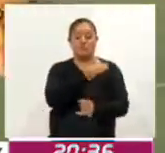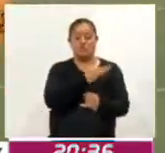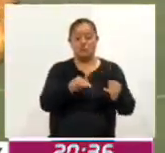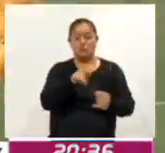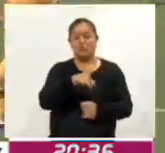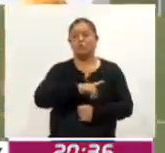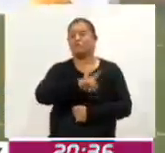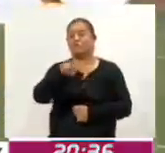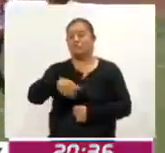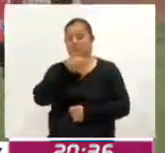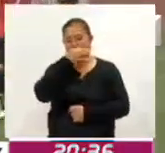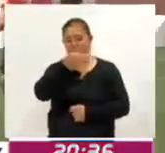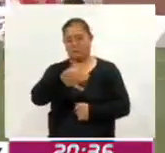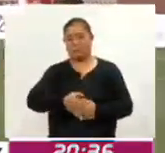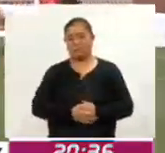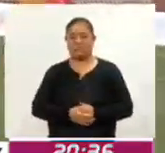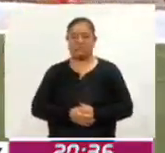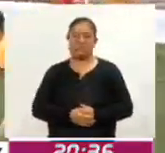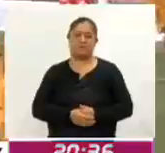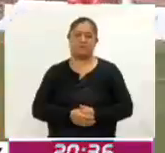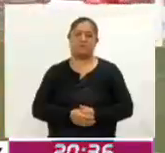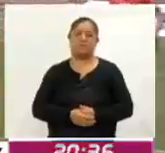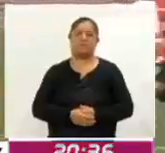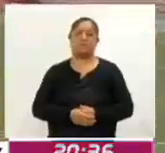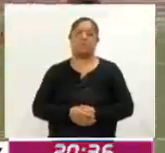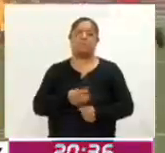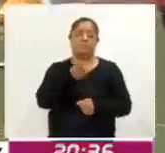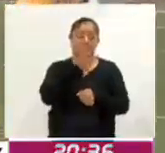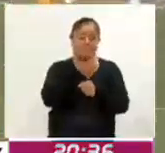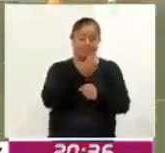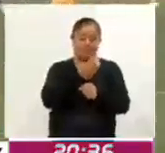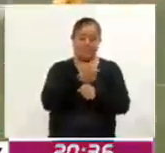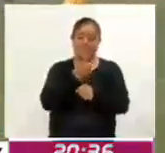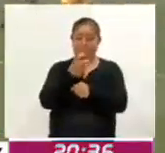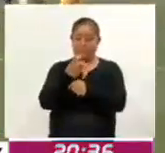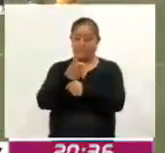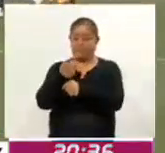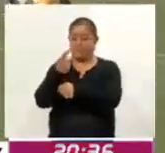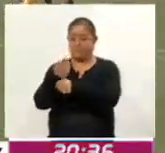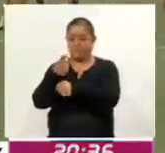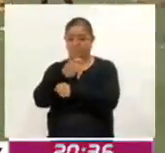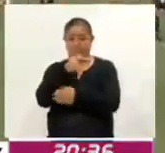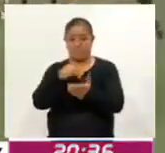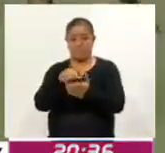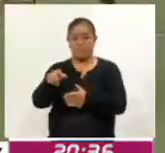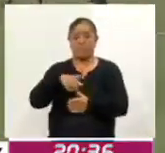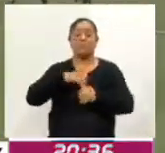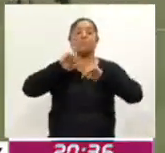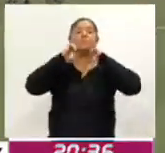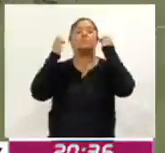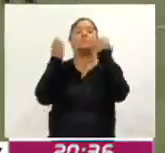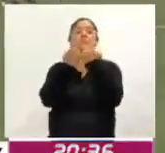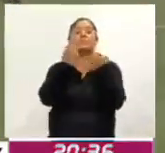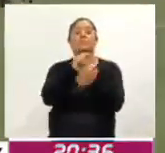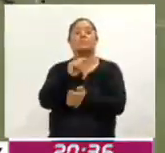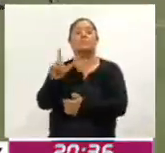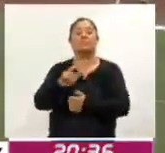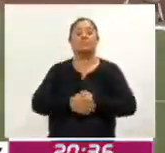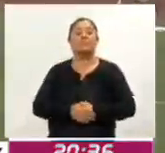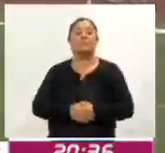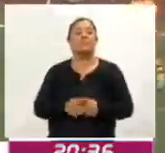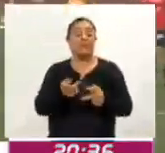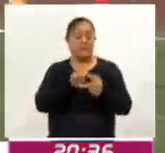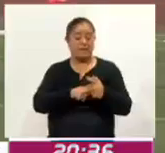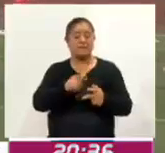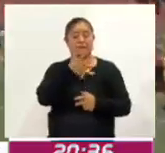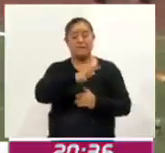confirmará en próximos días. En tanto que el tercer, segundo y primer lugar será en el Estadio Tlahuicole, a partir de las 10 horas